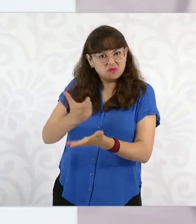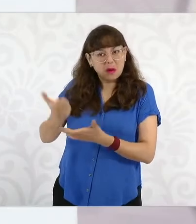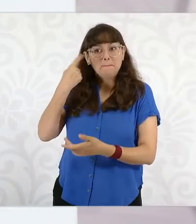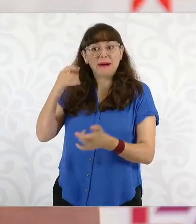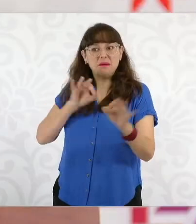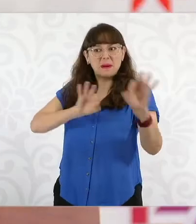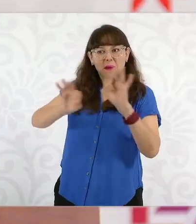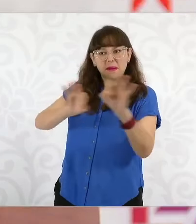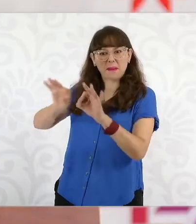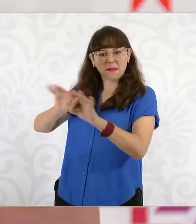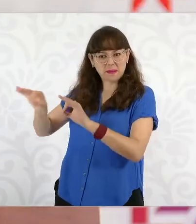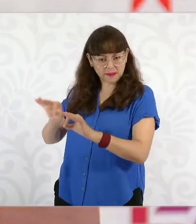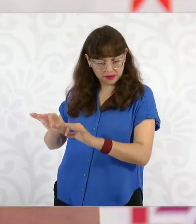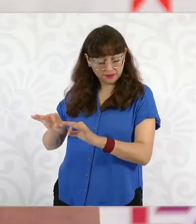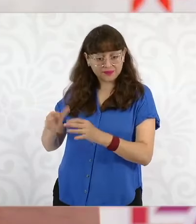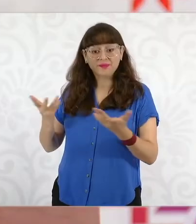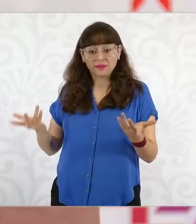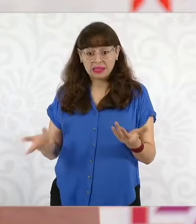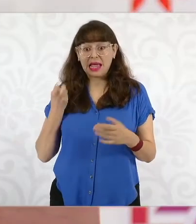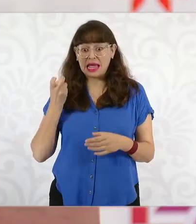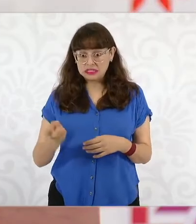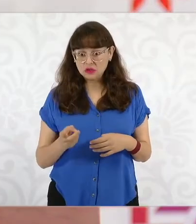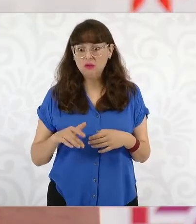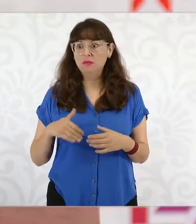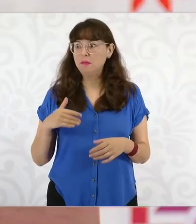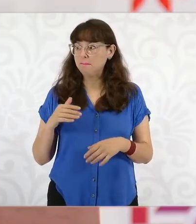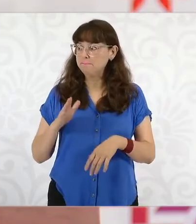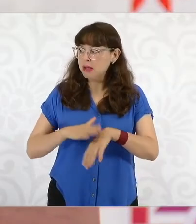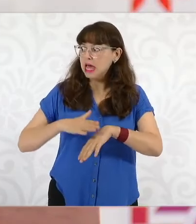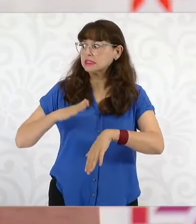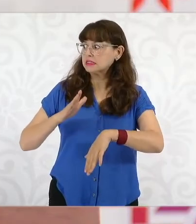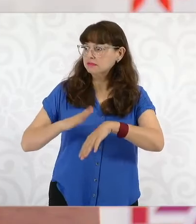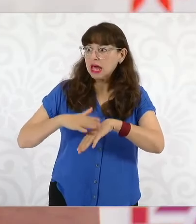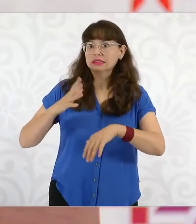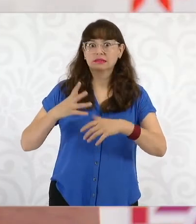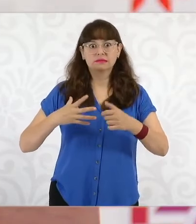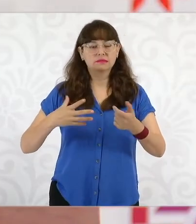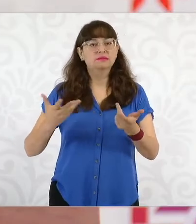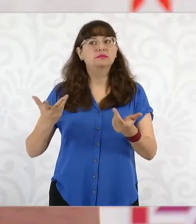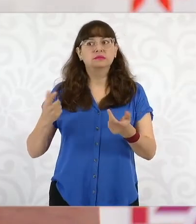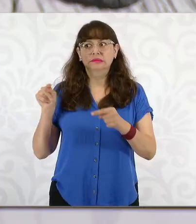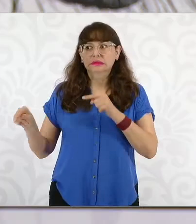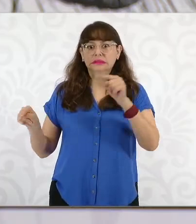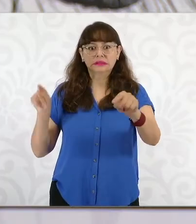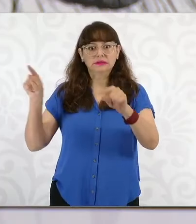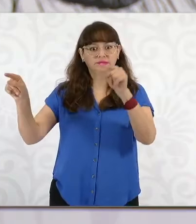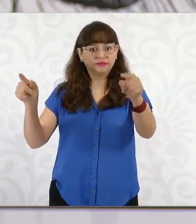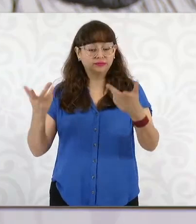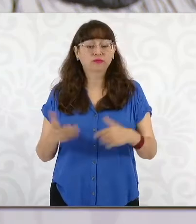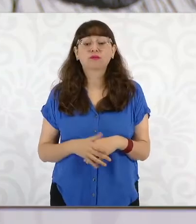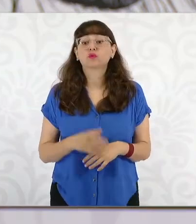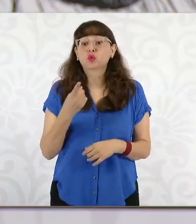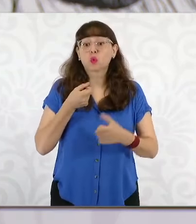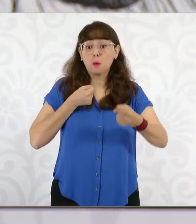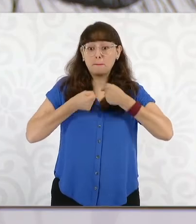Aquí lo presentó Luisa María, una nota de un periodista